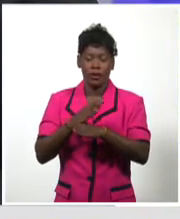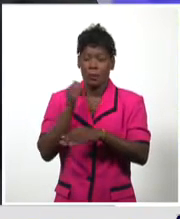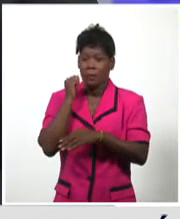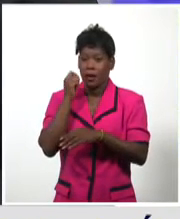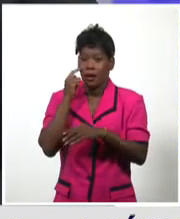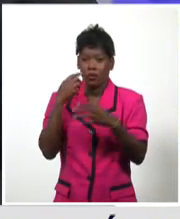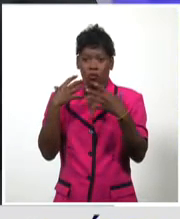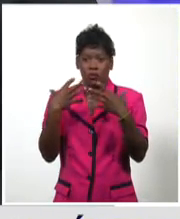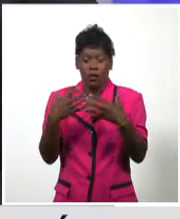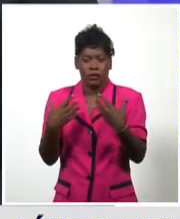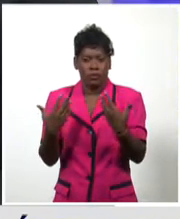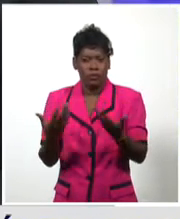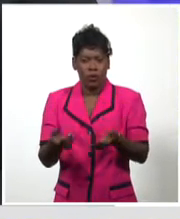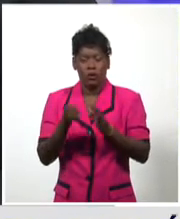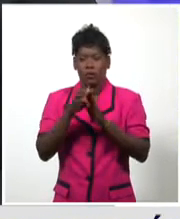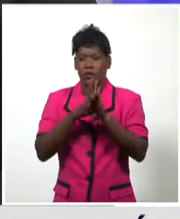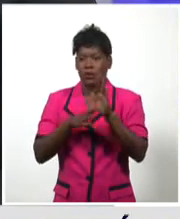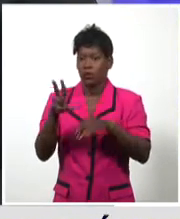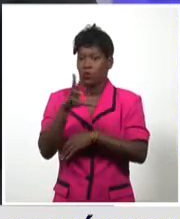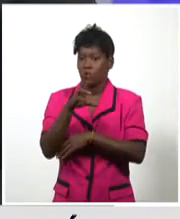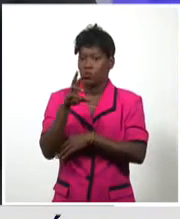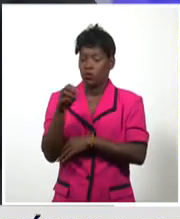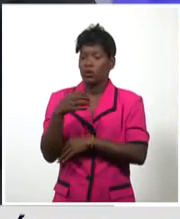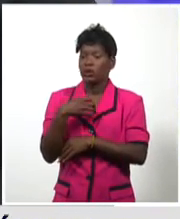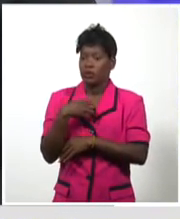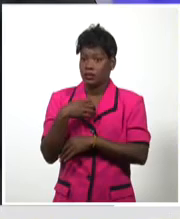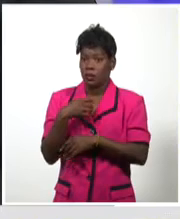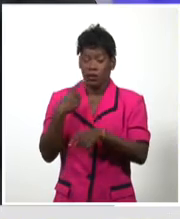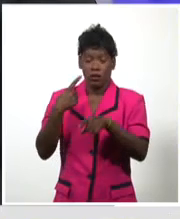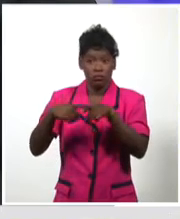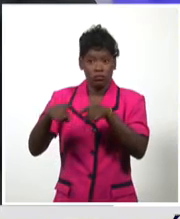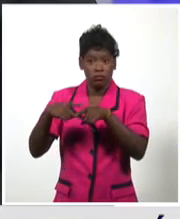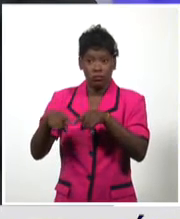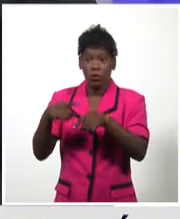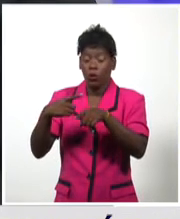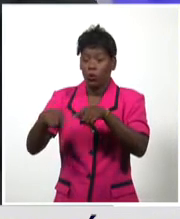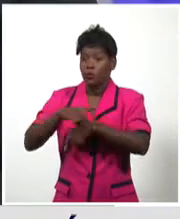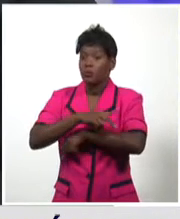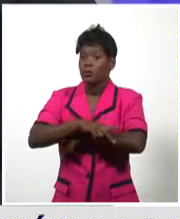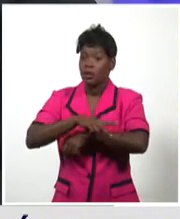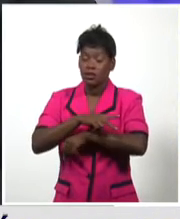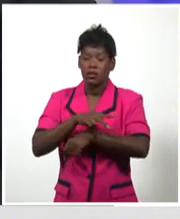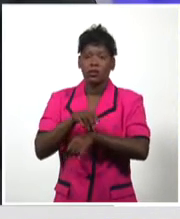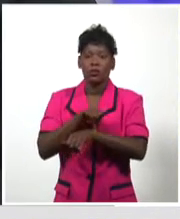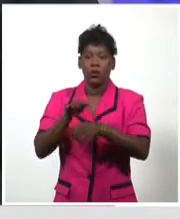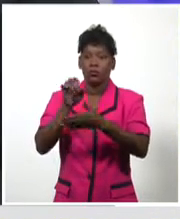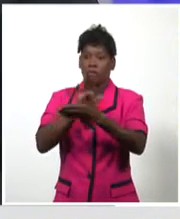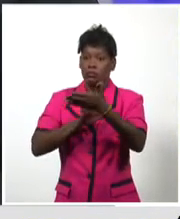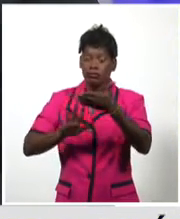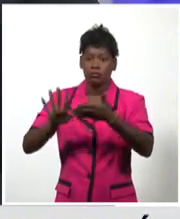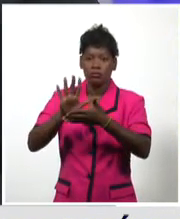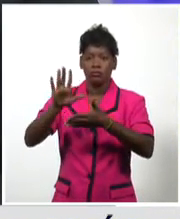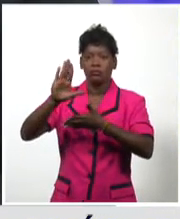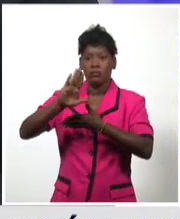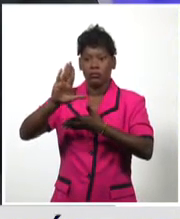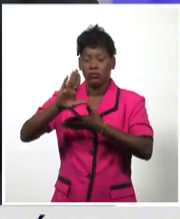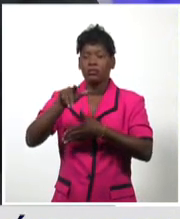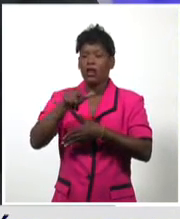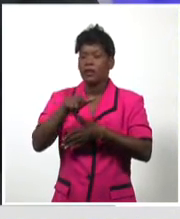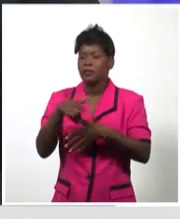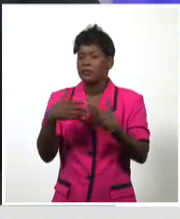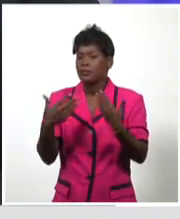esta metodología, lo más novedoso y que además ha tenido también una aplicación en otros países de la región del Caribe, de América Latina y demás, es que